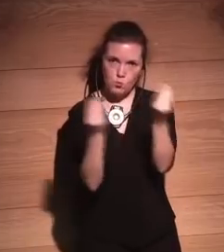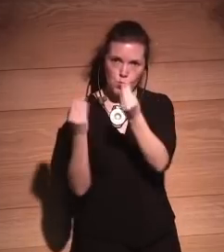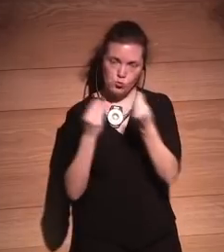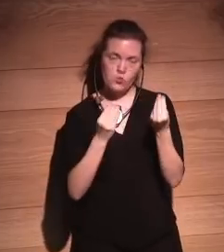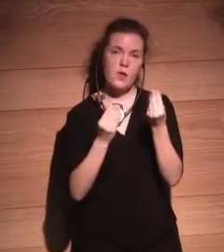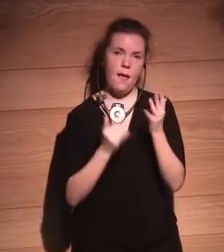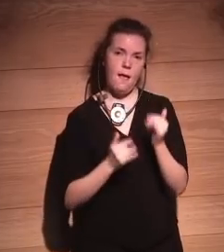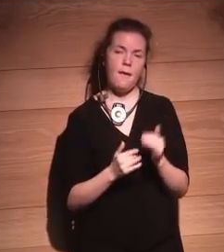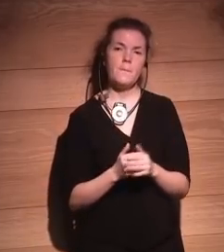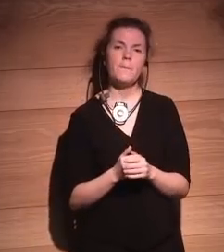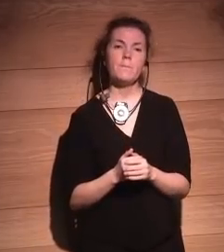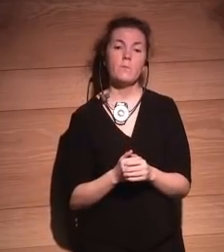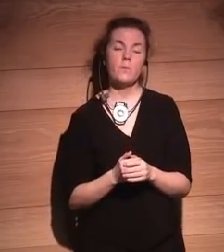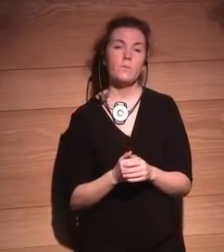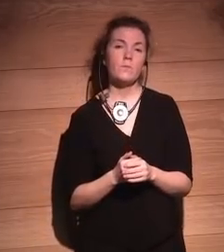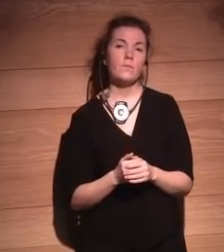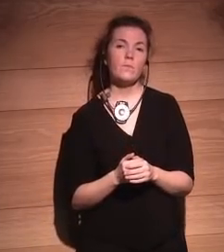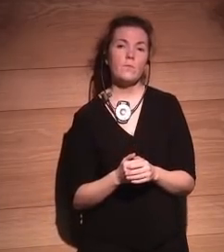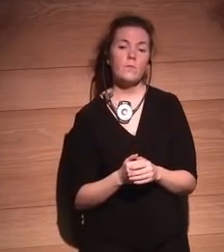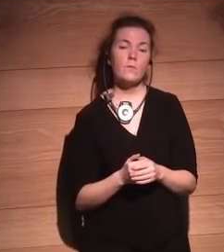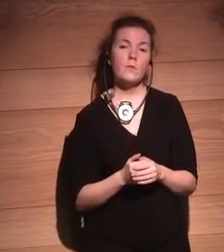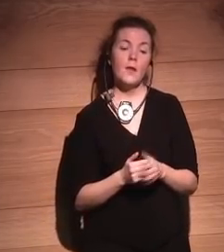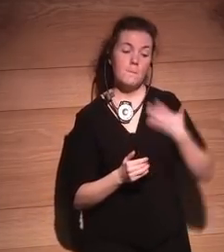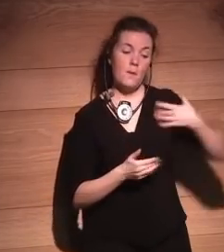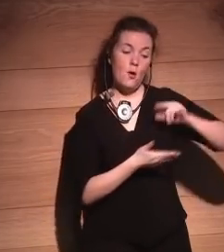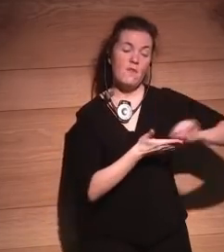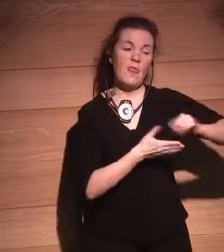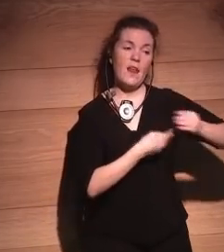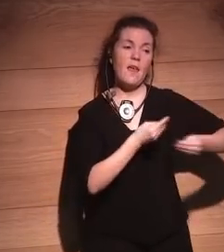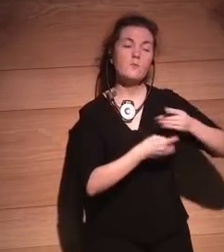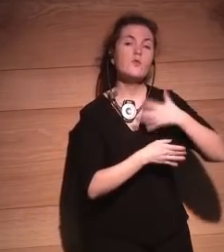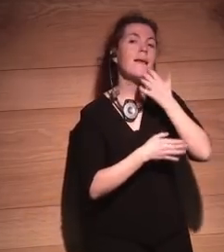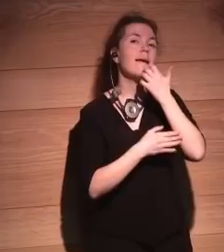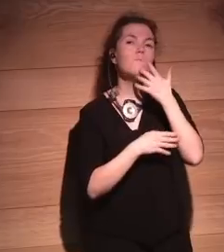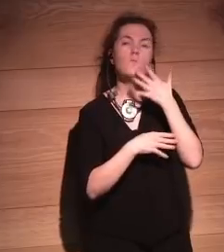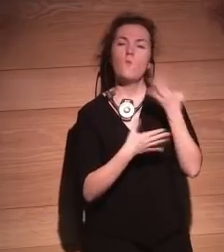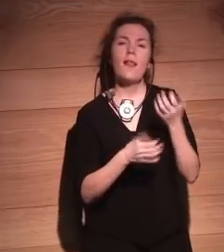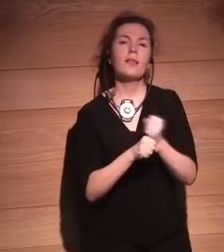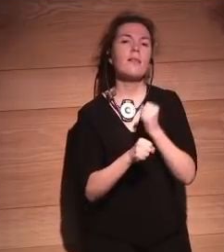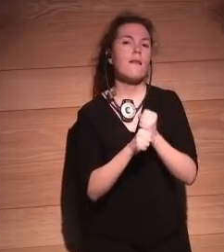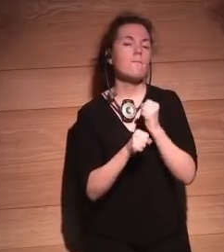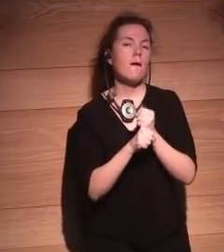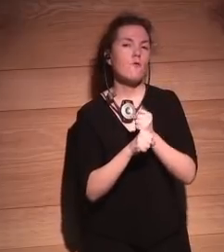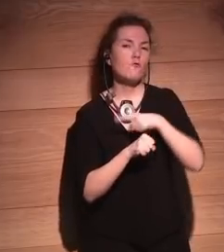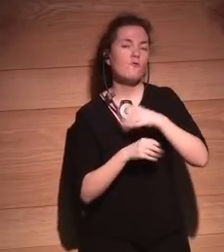hablar mucho de lo que hacemos en mi oficina, pero un ejemplo del trabajo que llevamos a cabo,